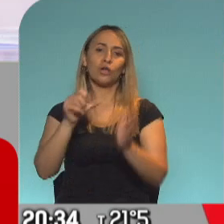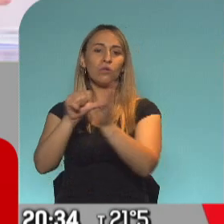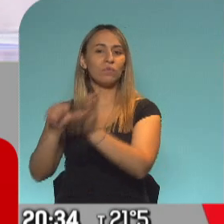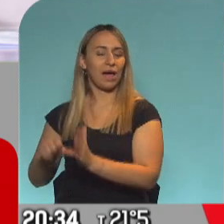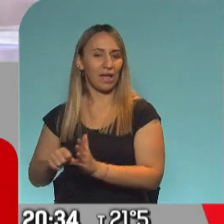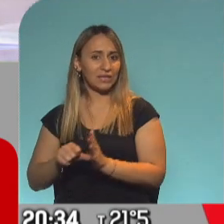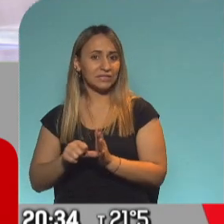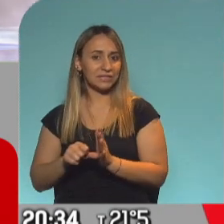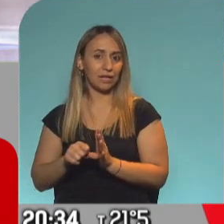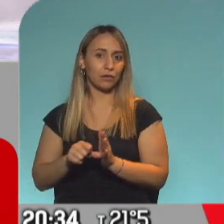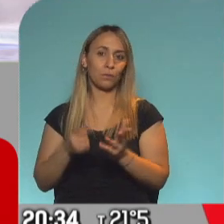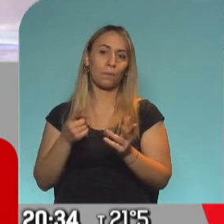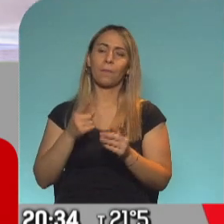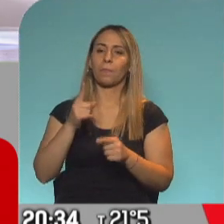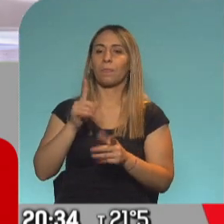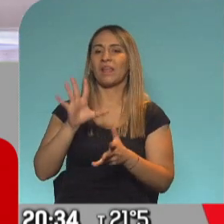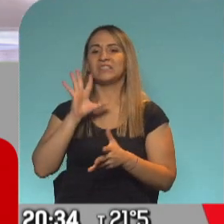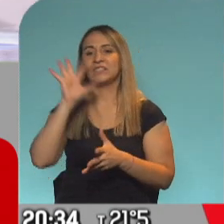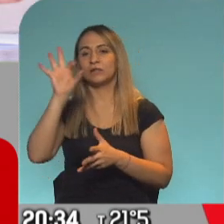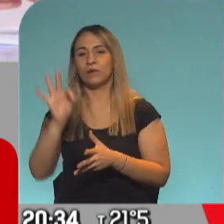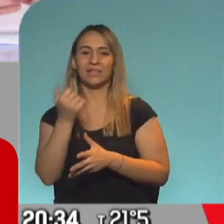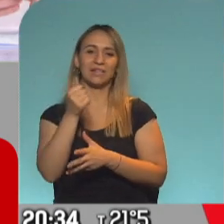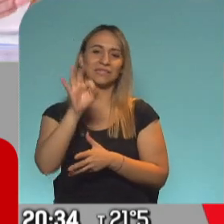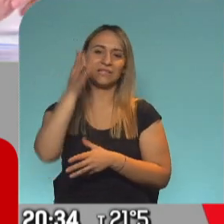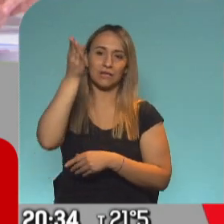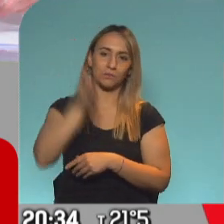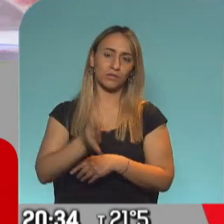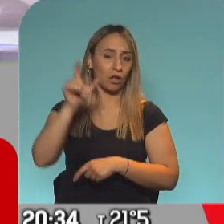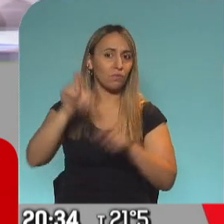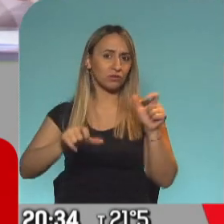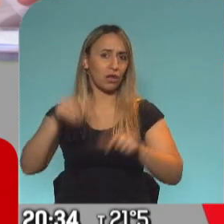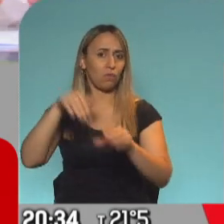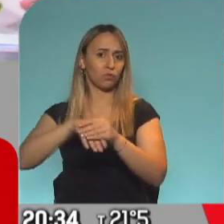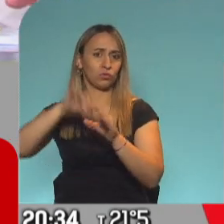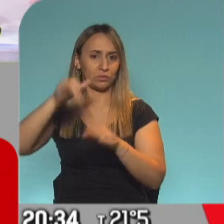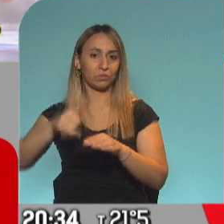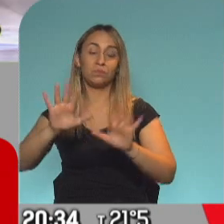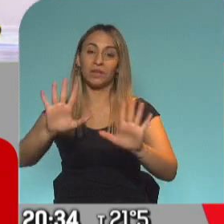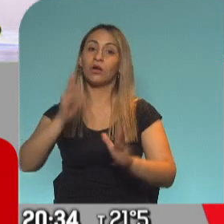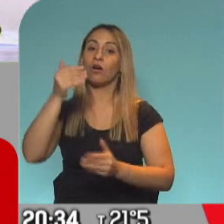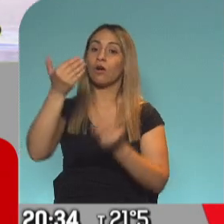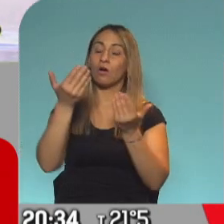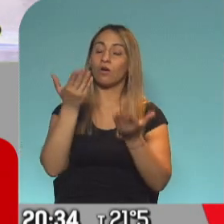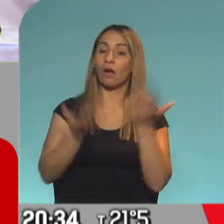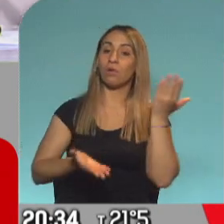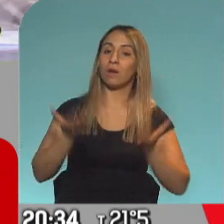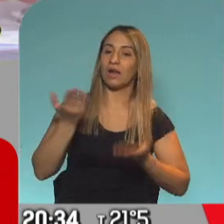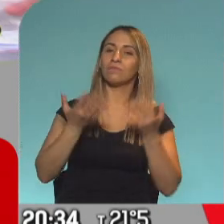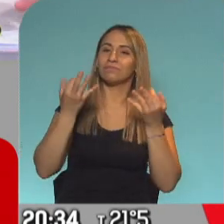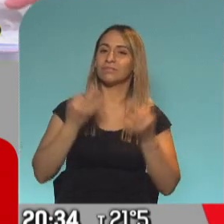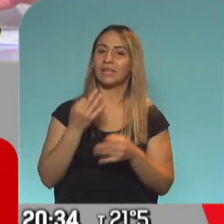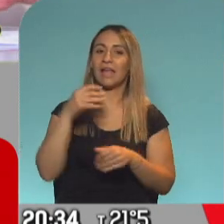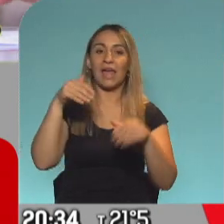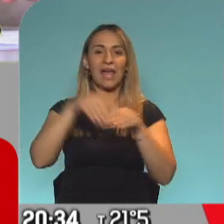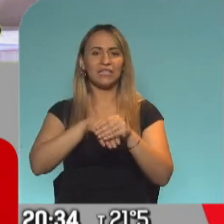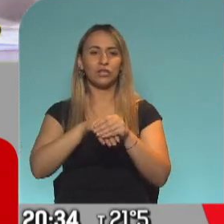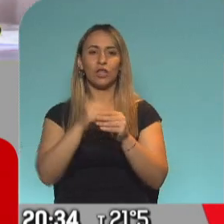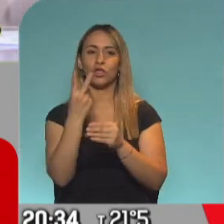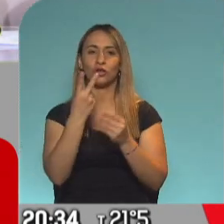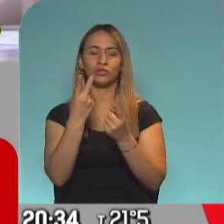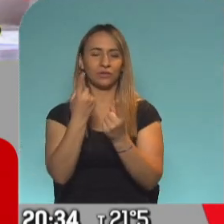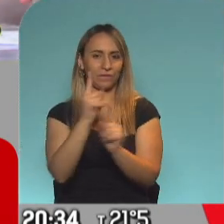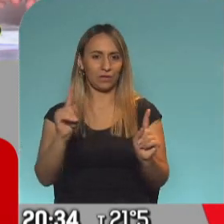la región superan el 50-60%, pero el punto de comparación, hay dos elecciones. ¿Alguna referencia? Sí, hay dos